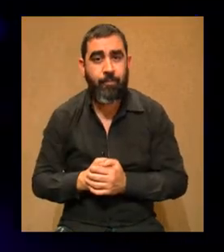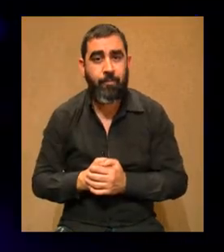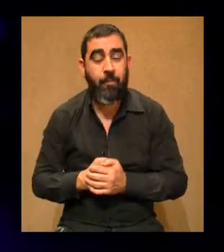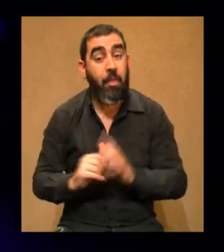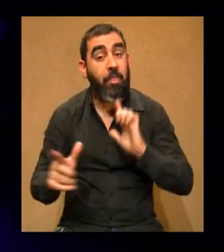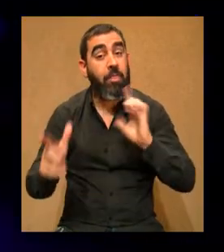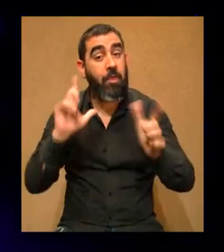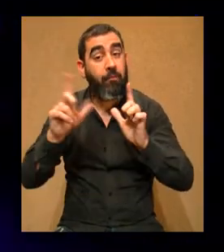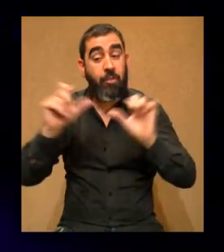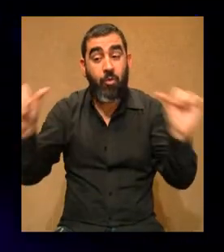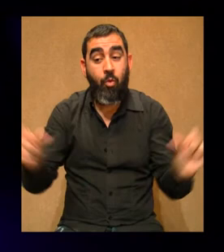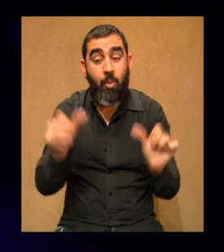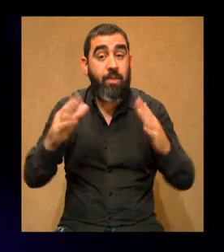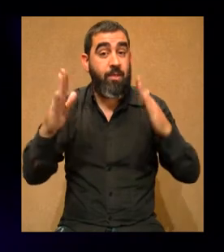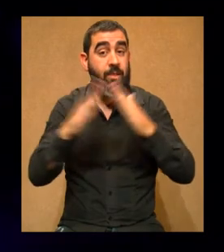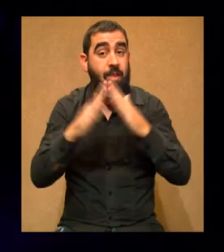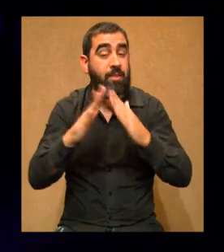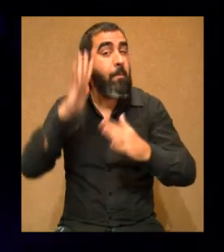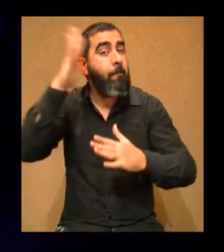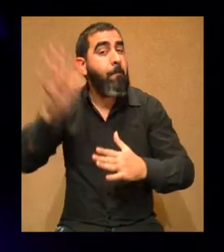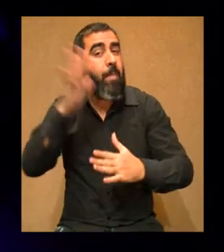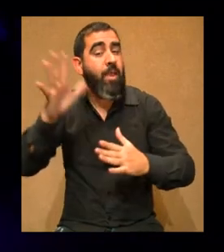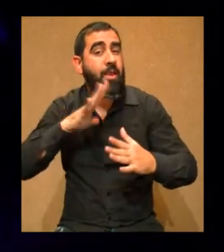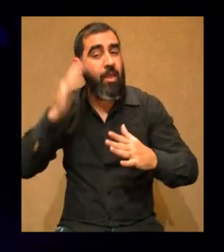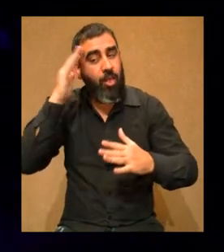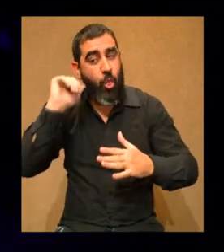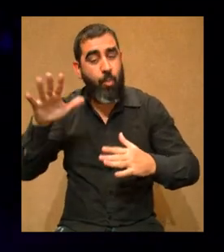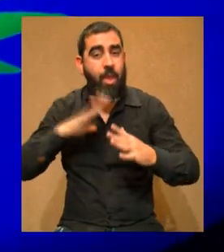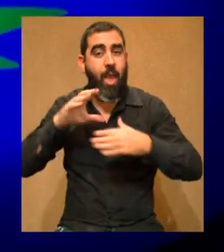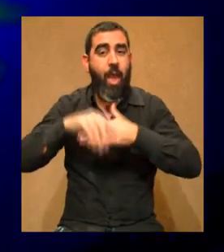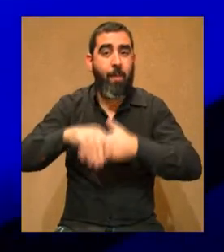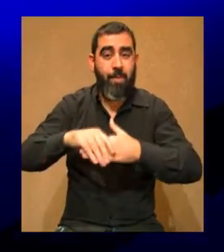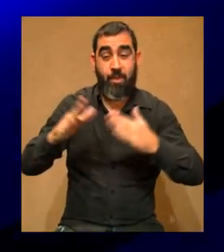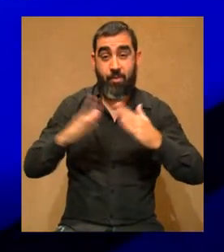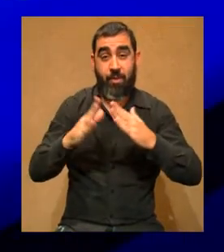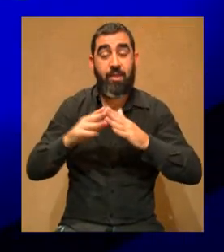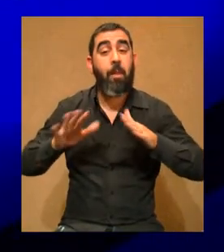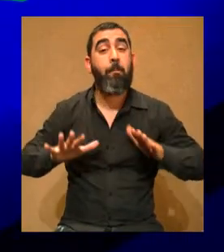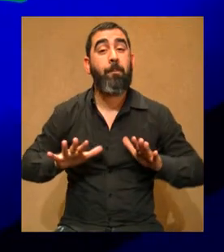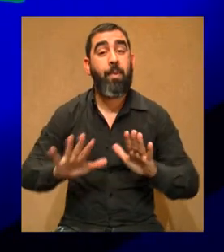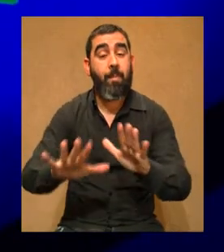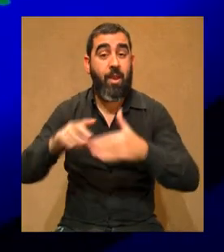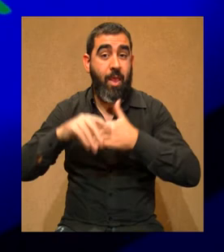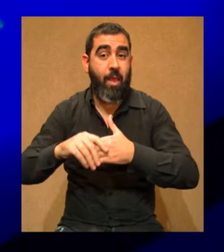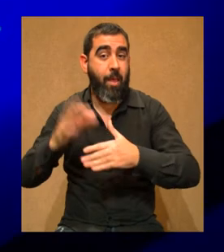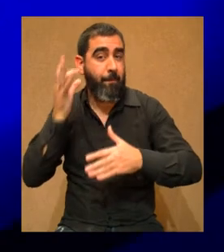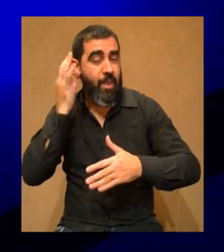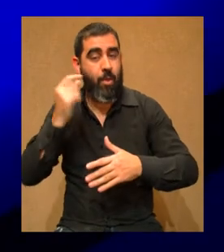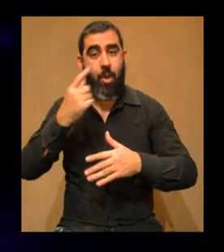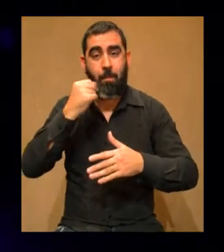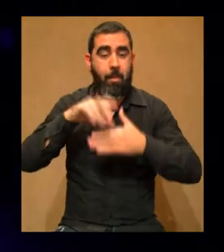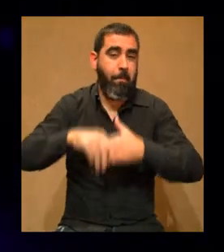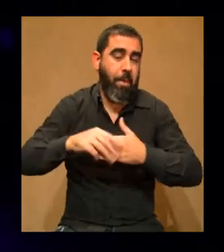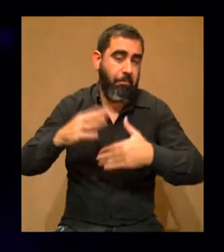qué divertido para hacerlo en casa imagínense en una pijamada estar preparando la llamada con amigas o con